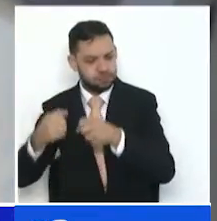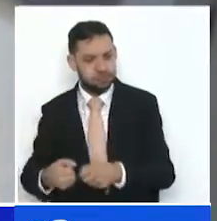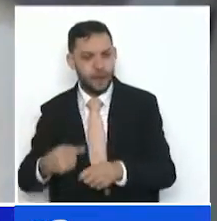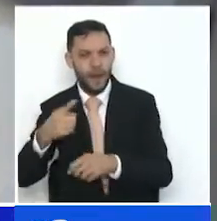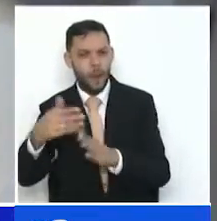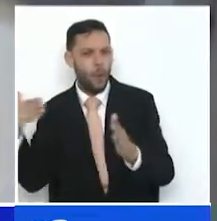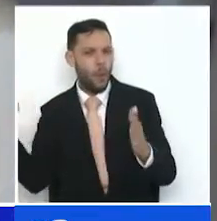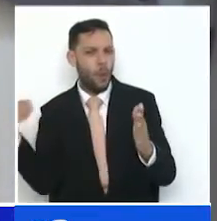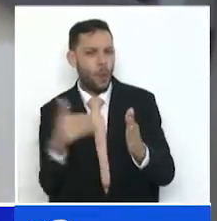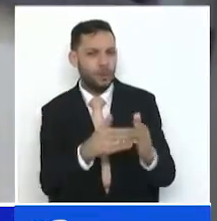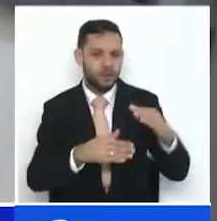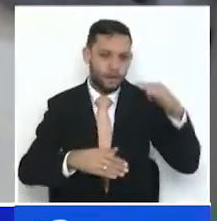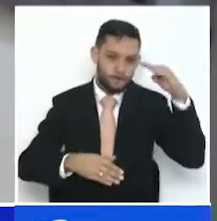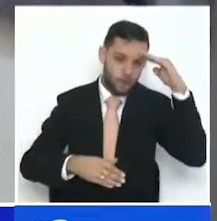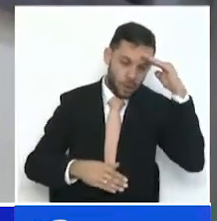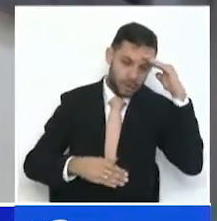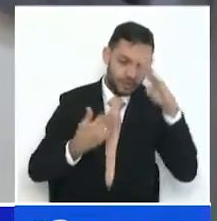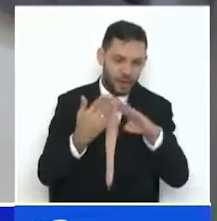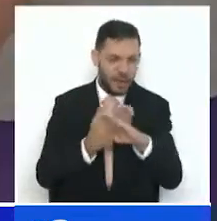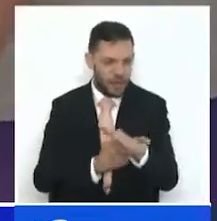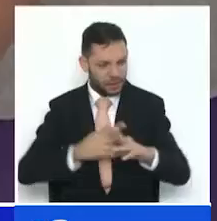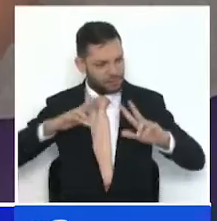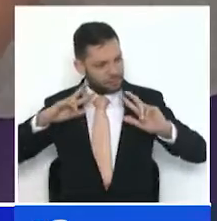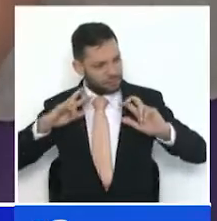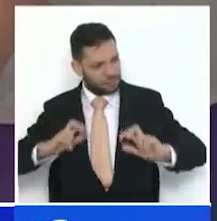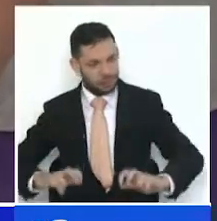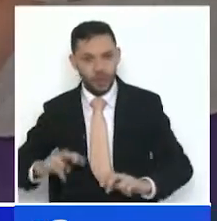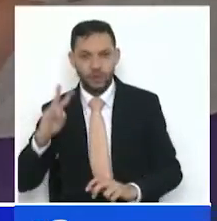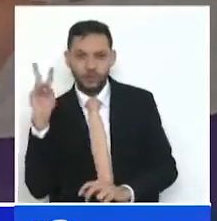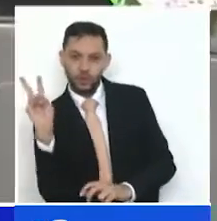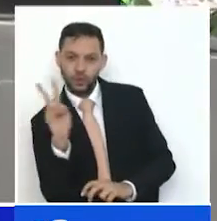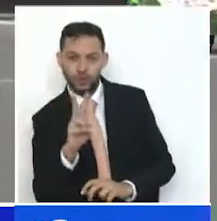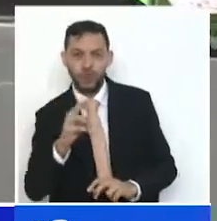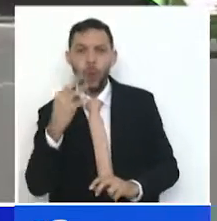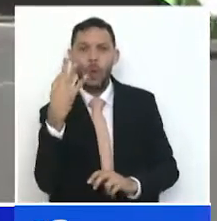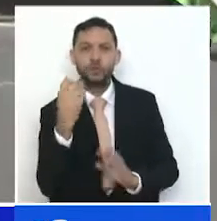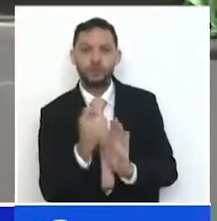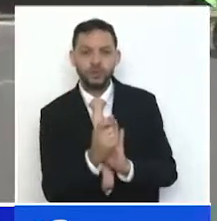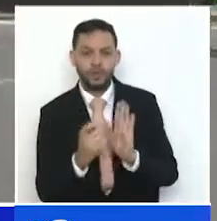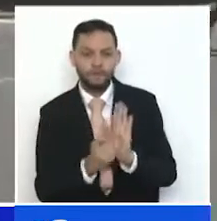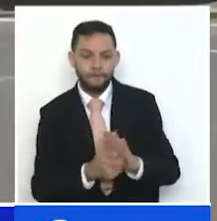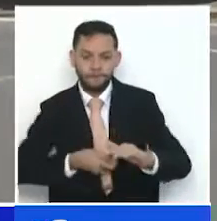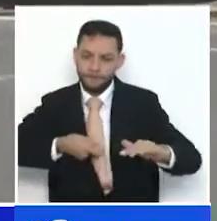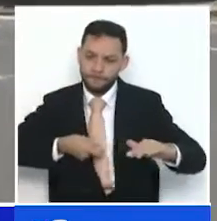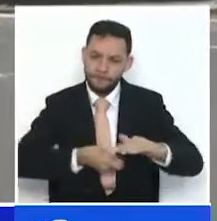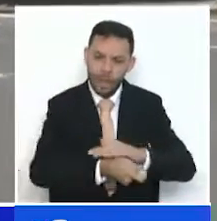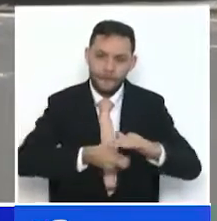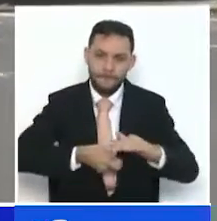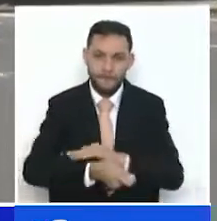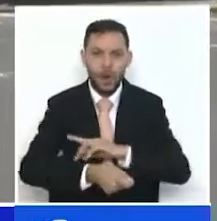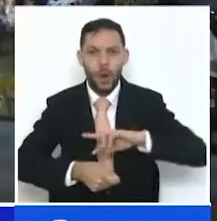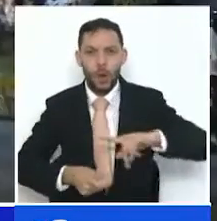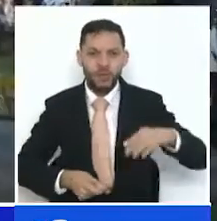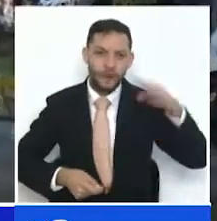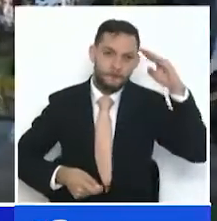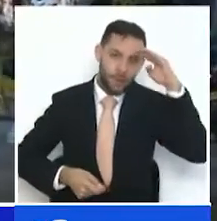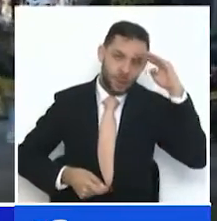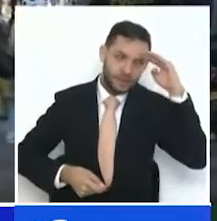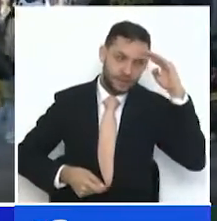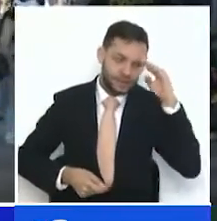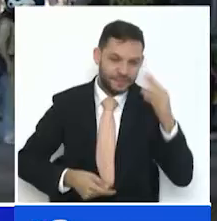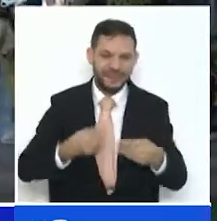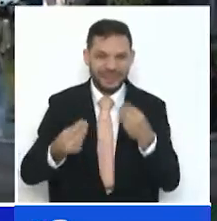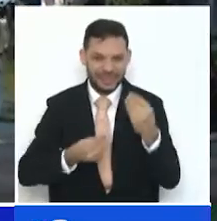de homicidio, cuando según la investigación estas personas causaron 8 lesiones al patrullero Albeiro Carvajal en un caso relacionado